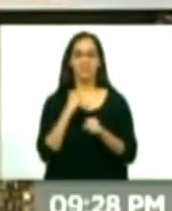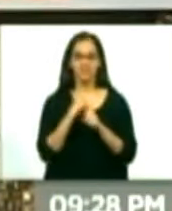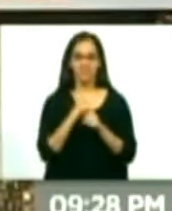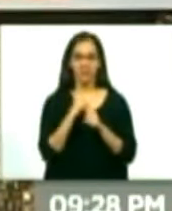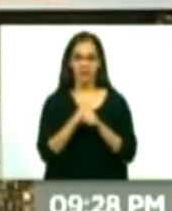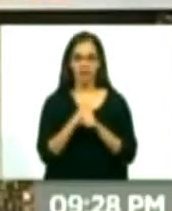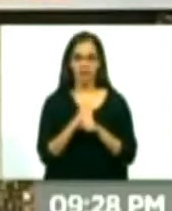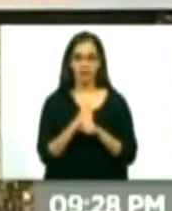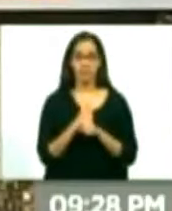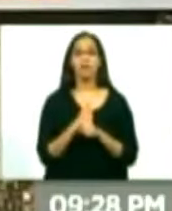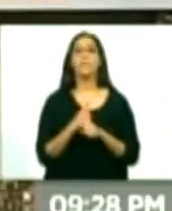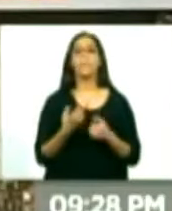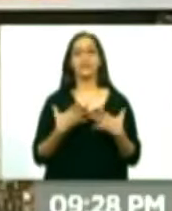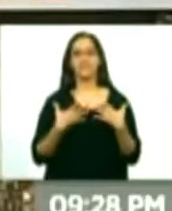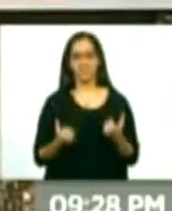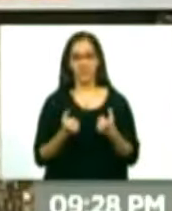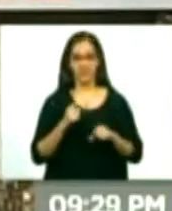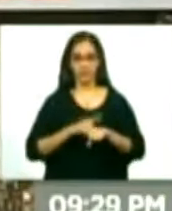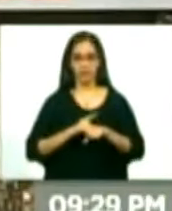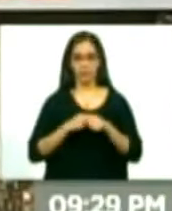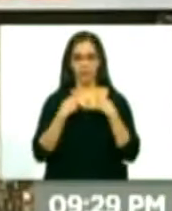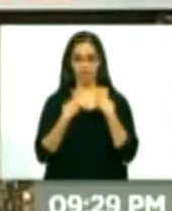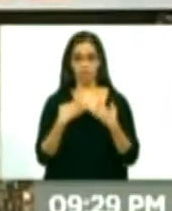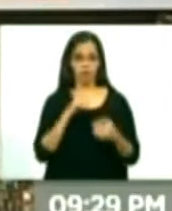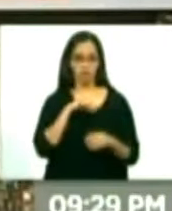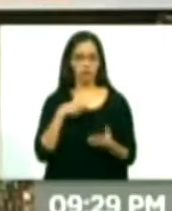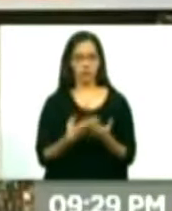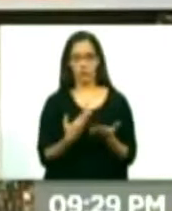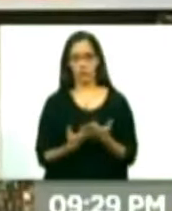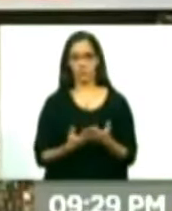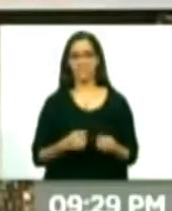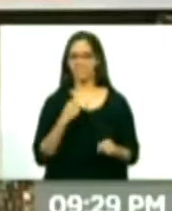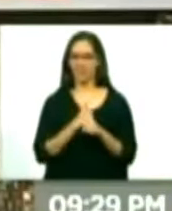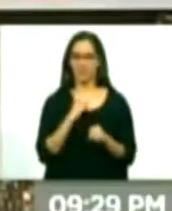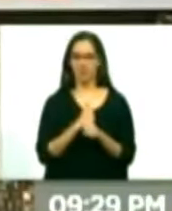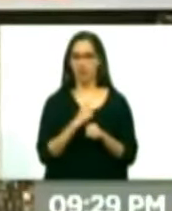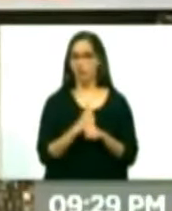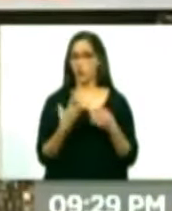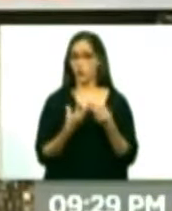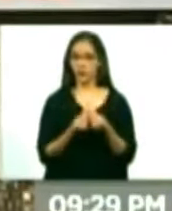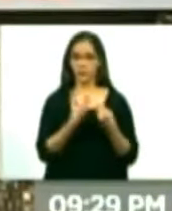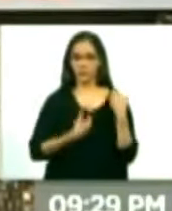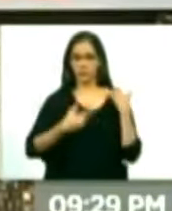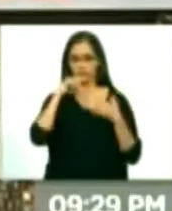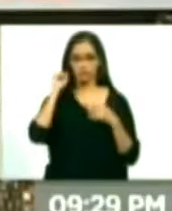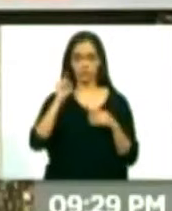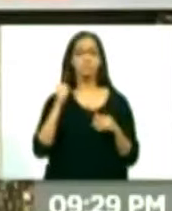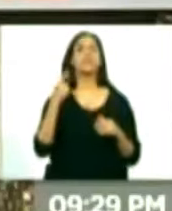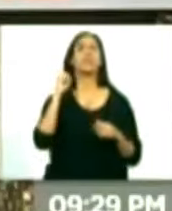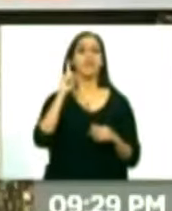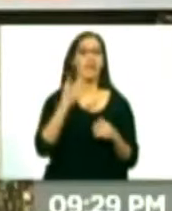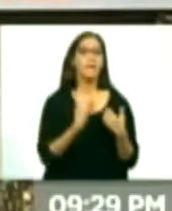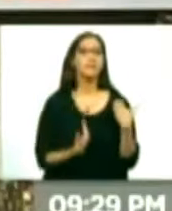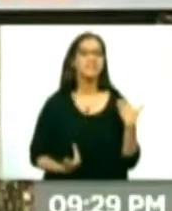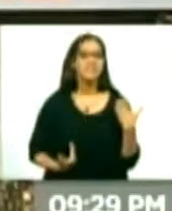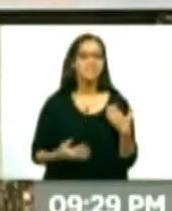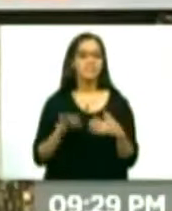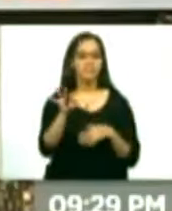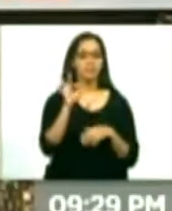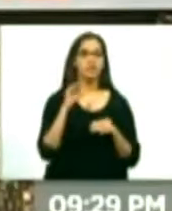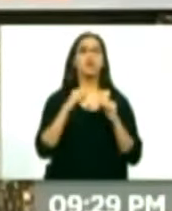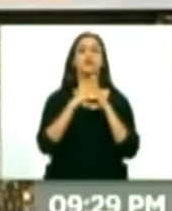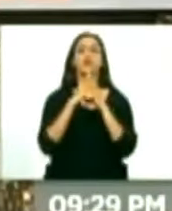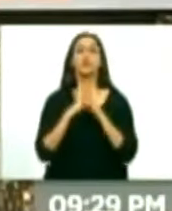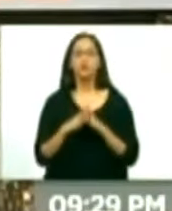paralelo para recuperar el tiempo perdido. Esa es nuestra propuesta. Trabajar al lado del presidente Nicolás Maduro, que es el presidente que eligieron todas